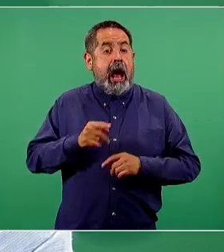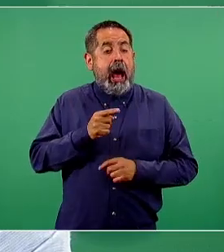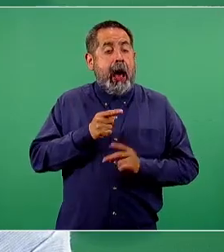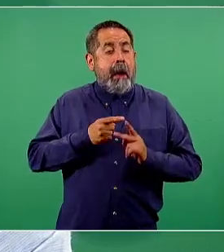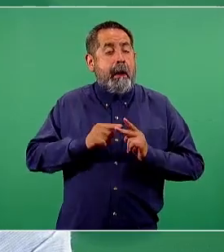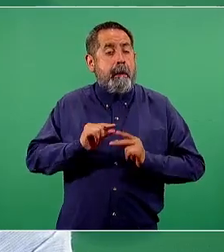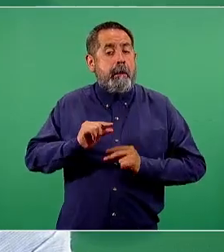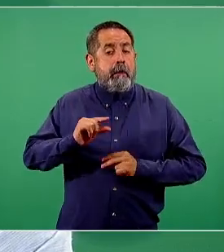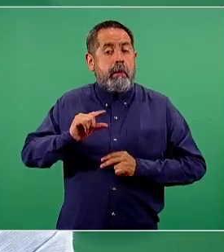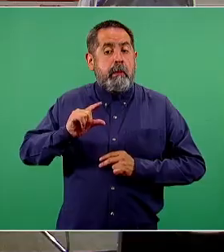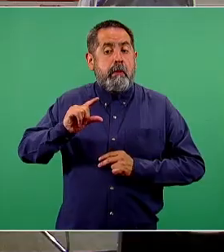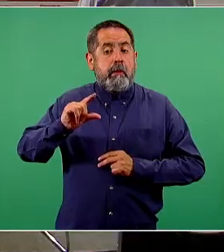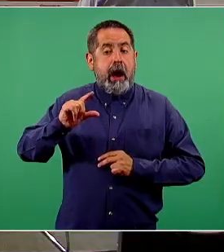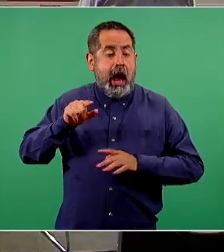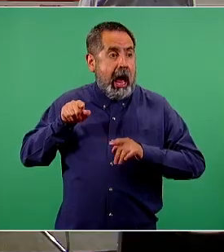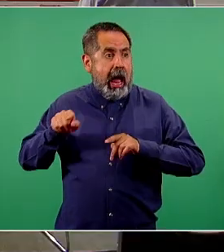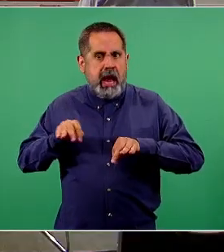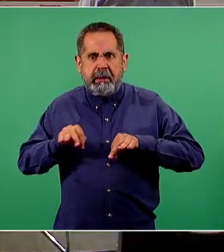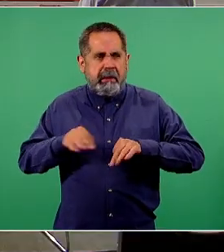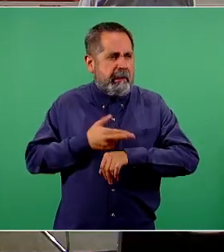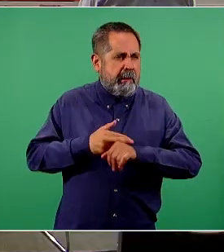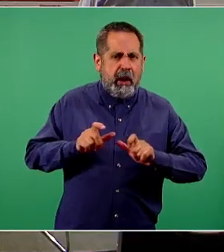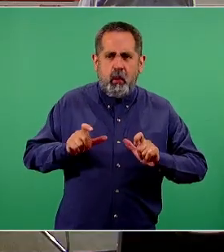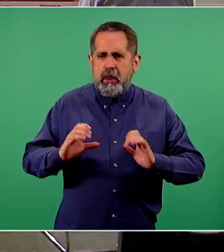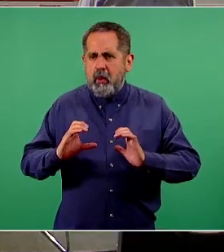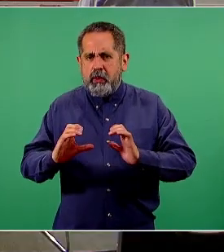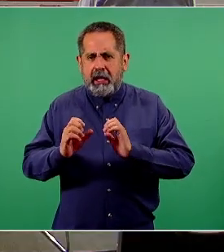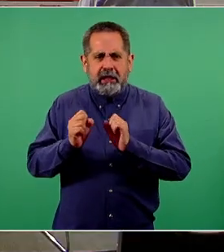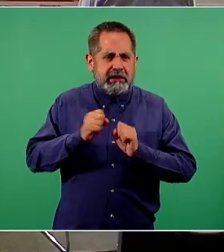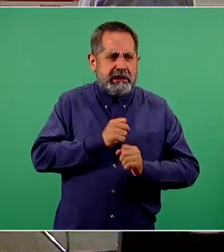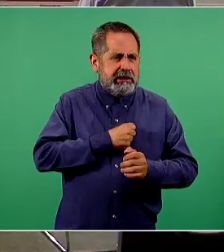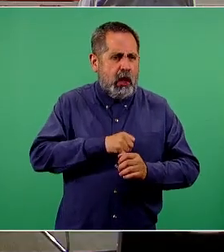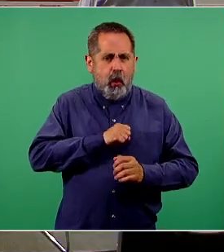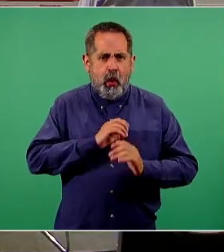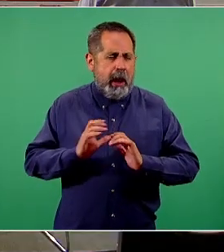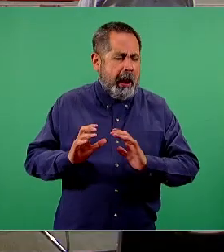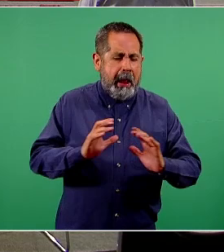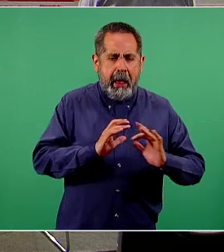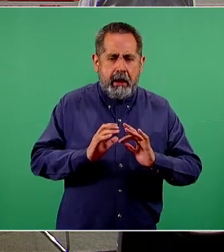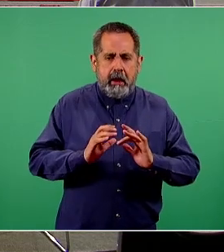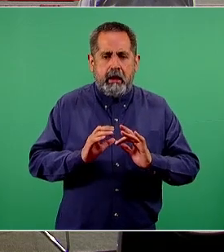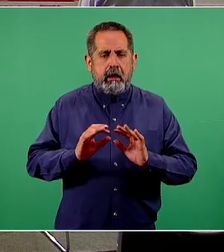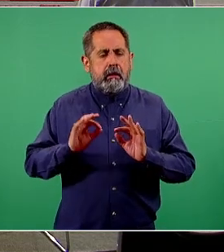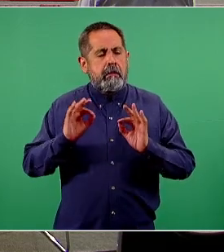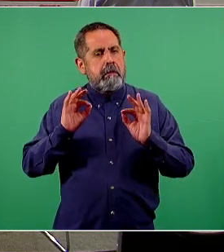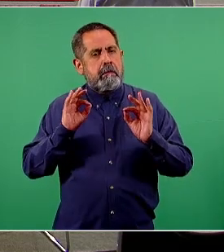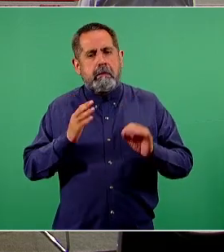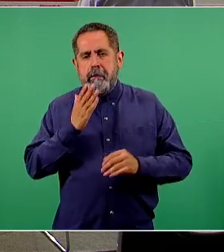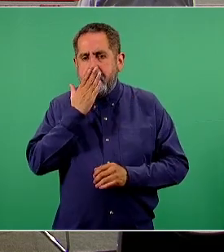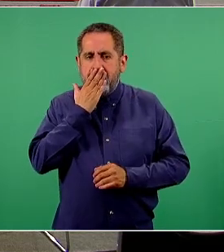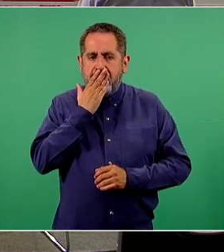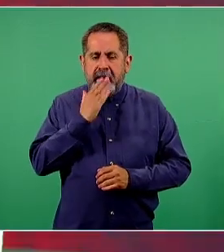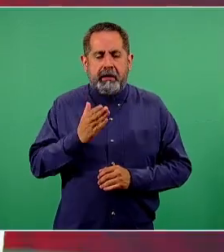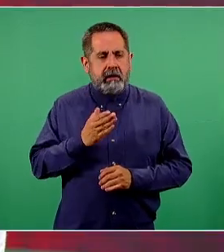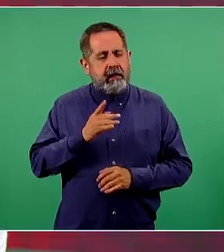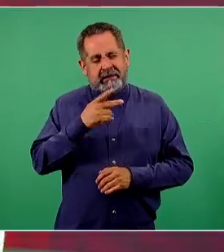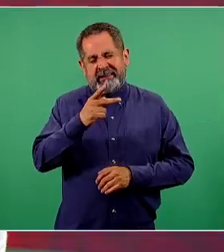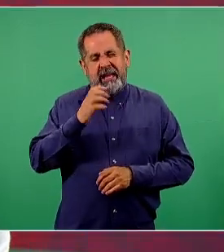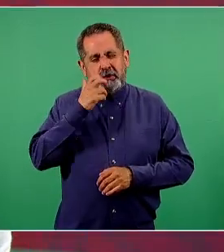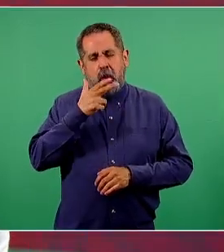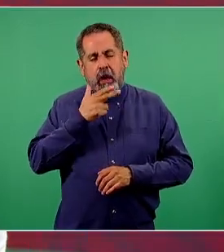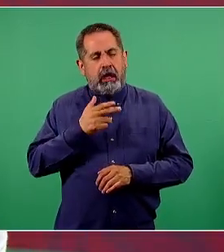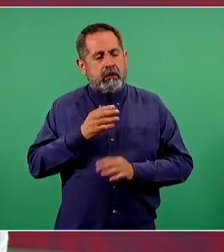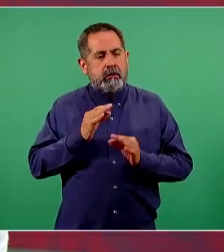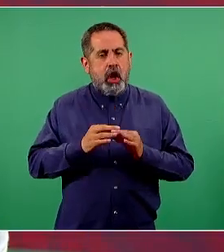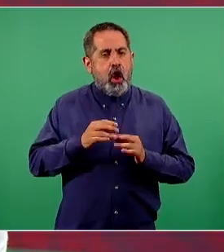hizo algunos ajustes en las intervenciones de salud pública que corresponden a la autoridad sanitaria estatal, y vimos